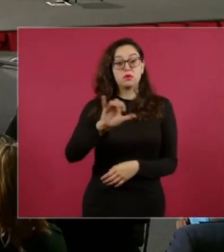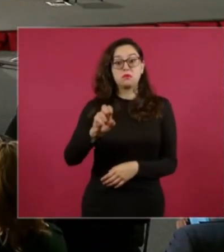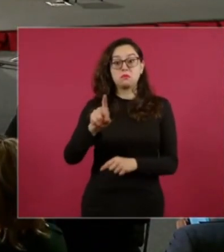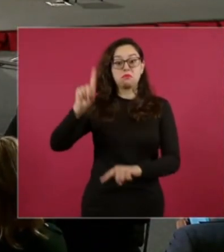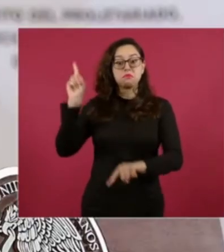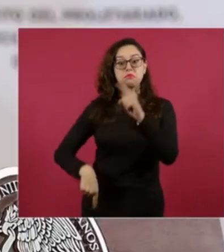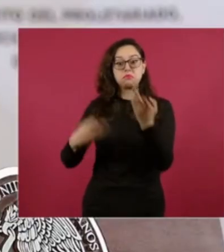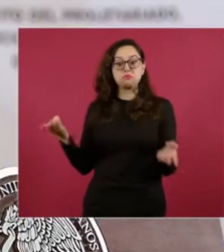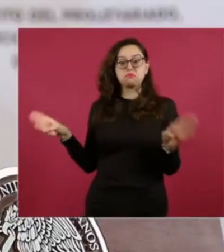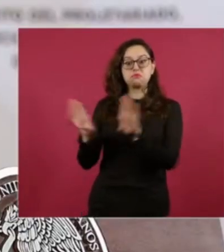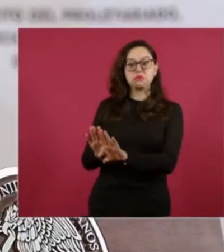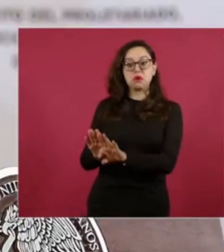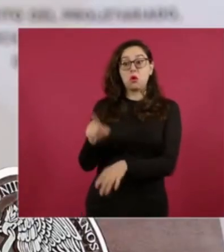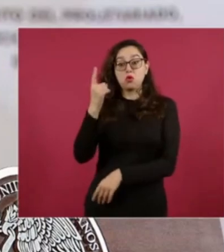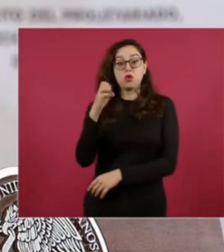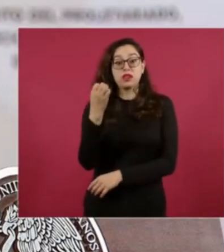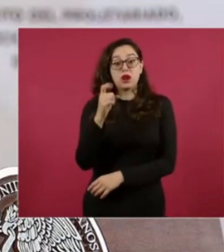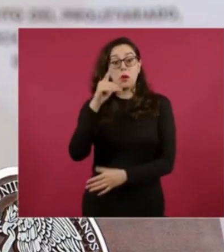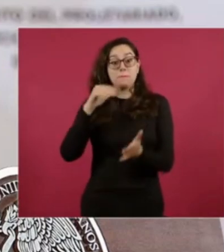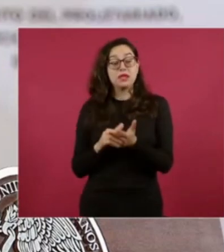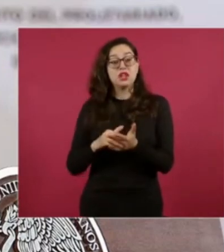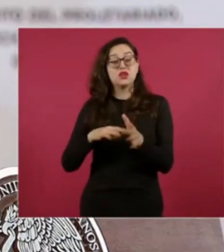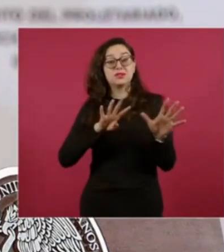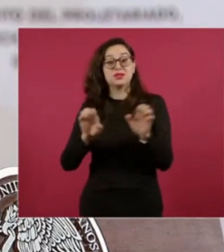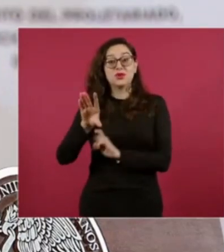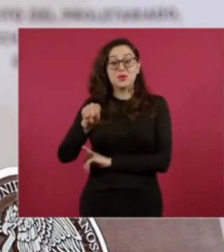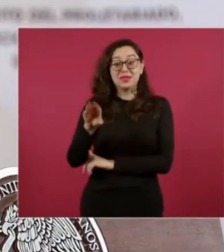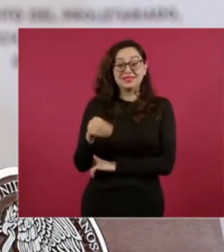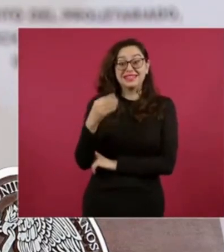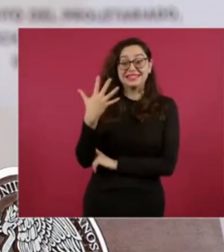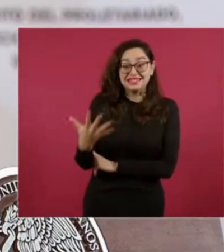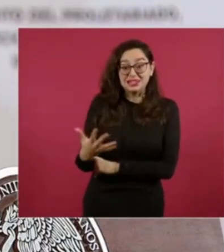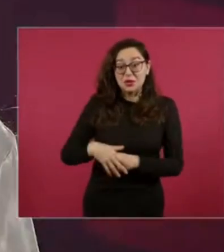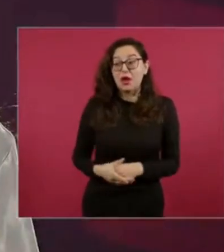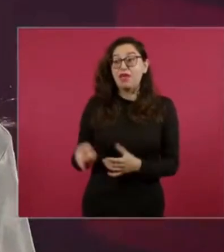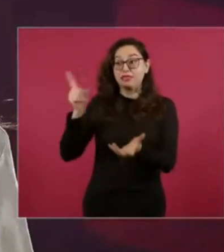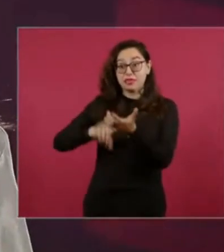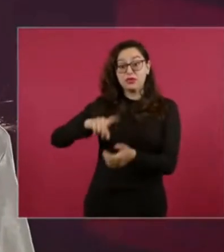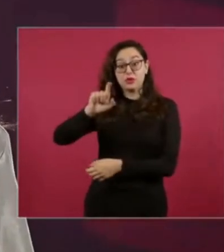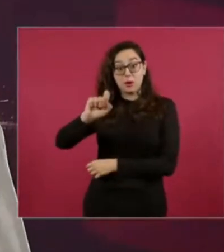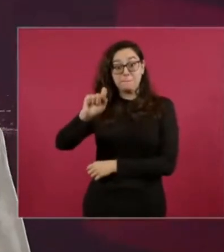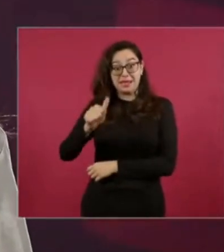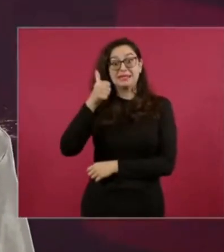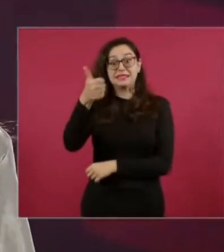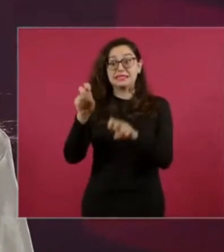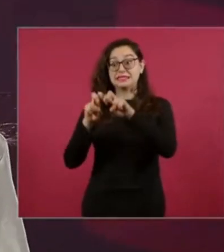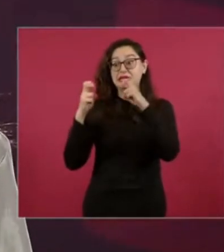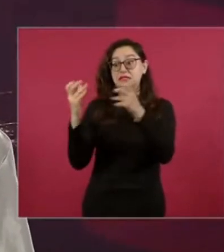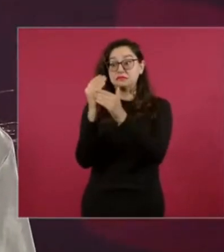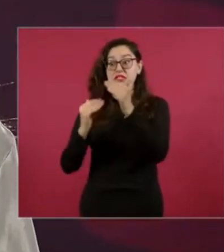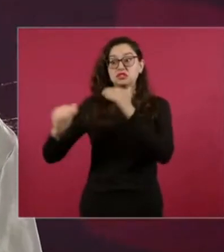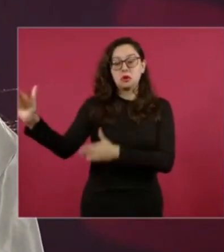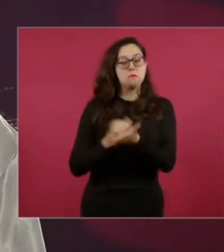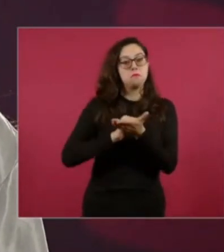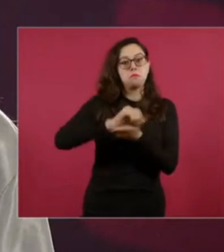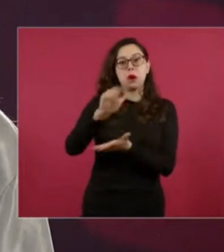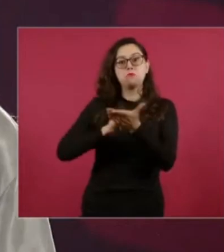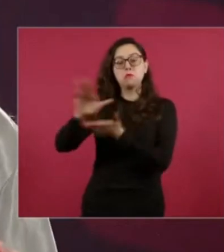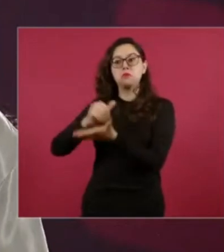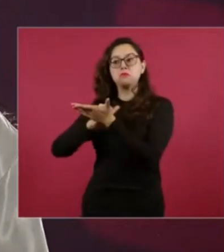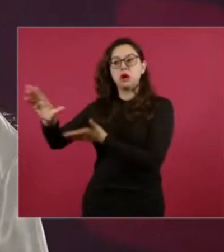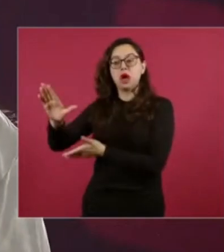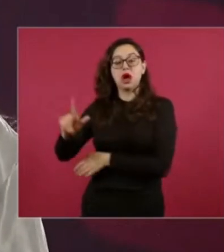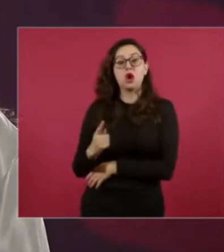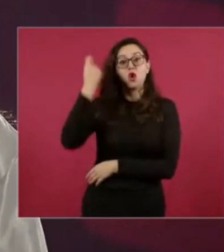Nación el 1 de enero de 1995. Zedillo jubiló a 26 ministros con jugosas pensiones y reformó